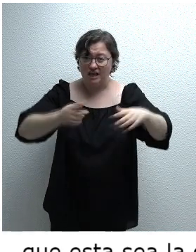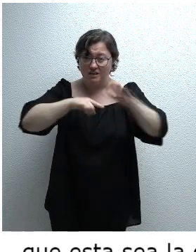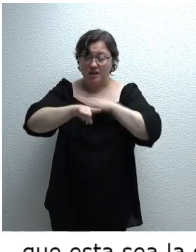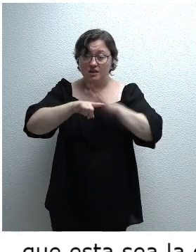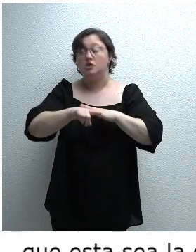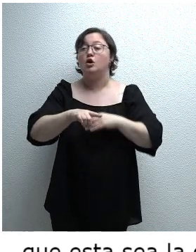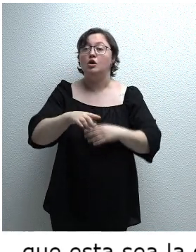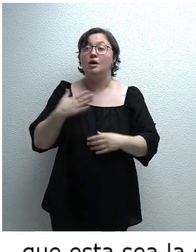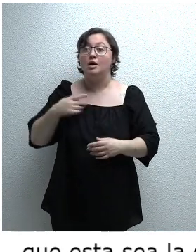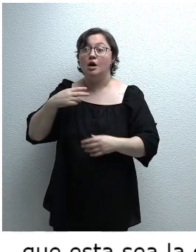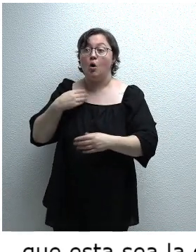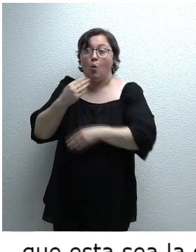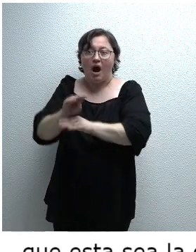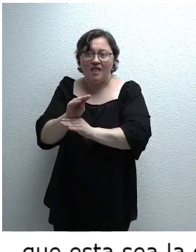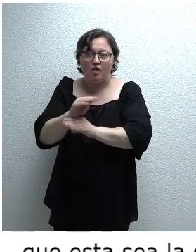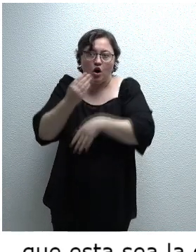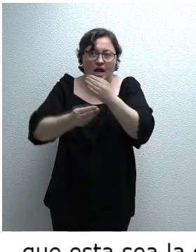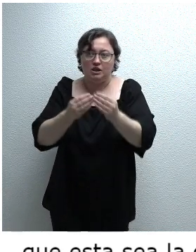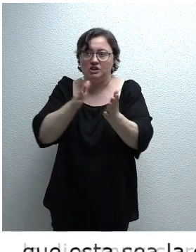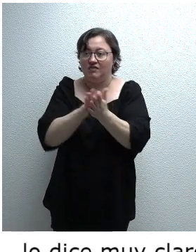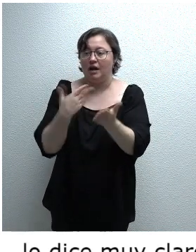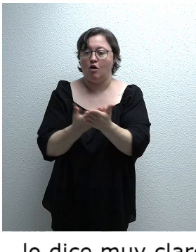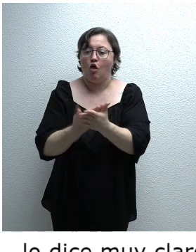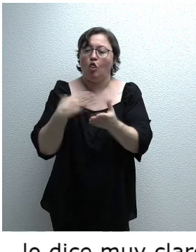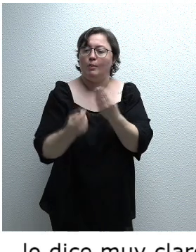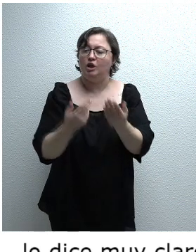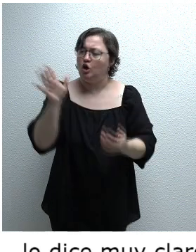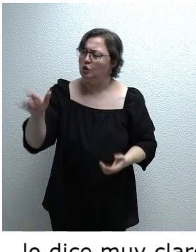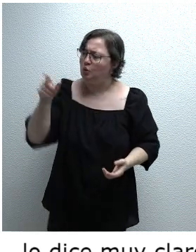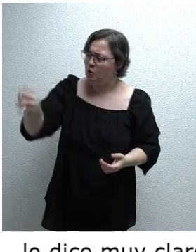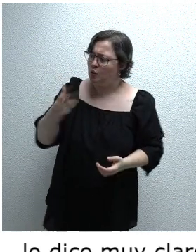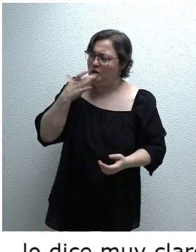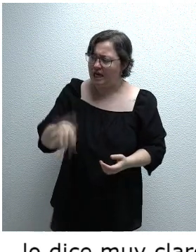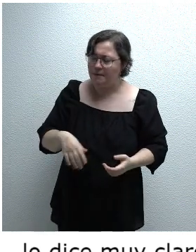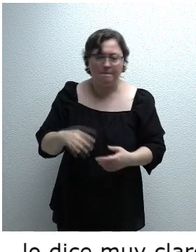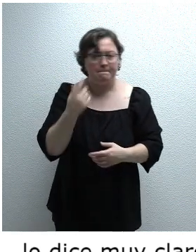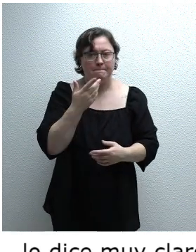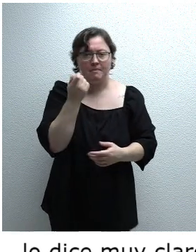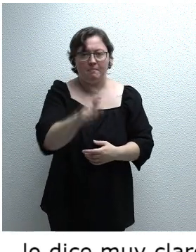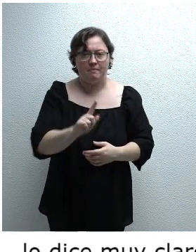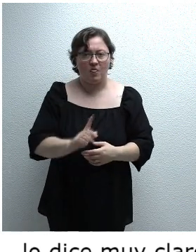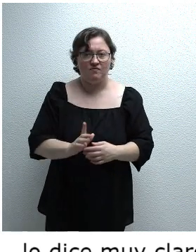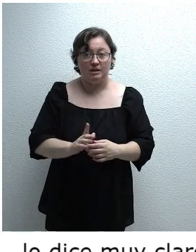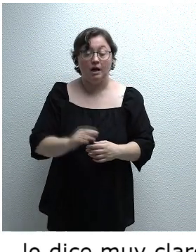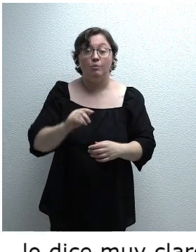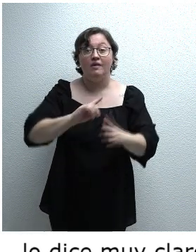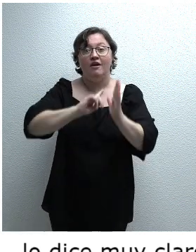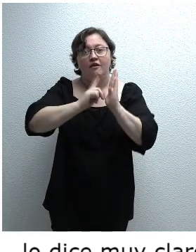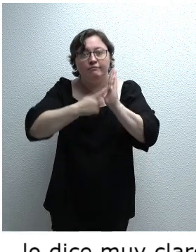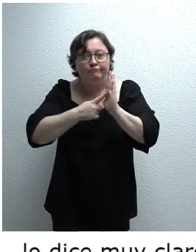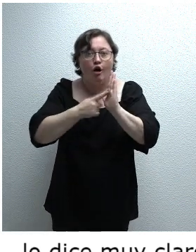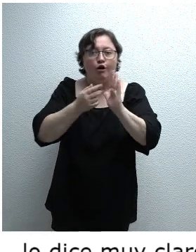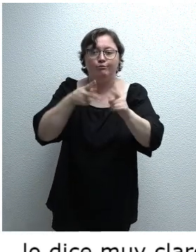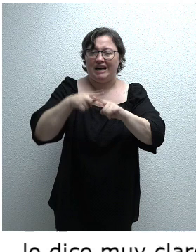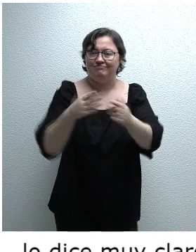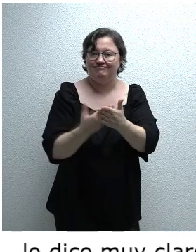podrá realizar el guardador de hecho. Y no le deberemos pedir ningún papel, porque no va a haber un papel. Entonces podrá haber otras fórmulas de prueba,